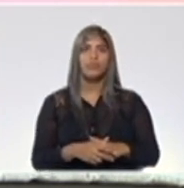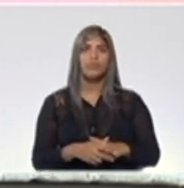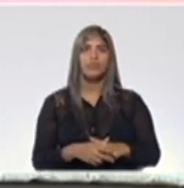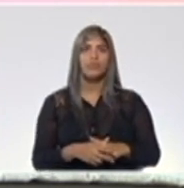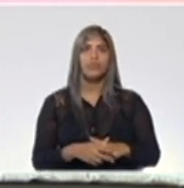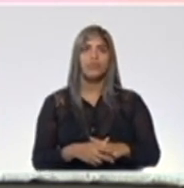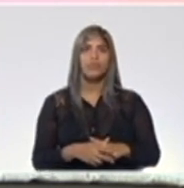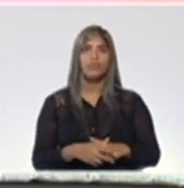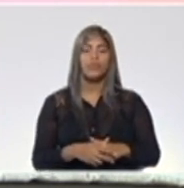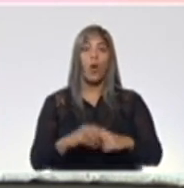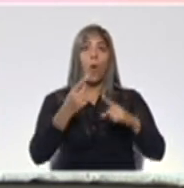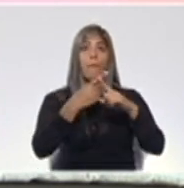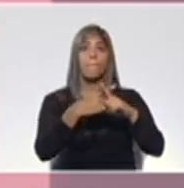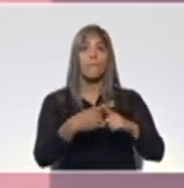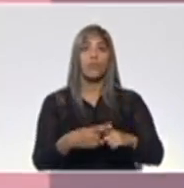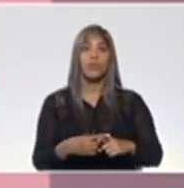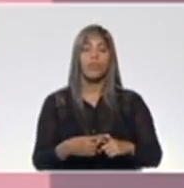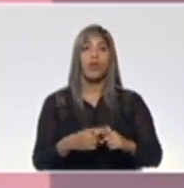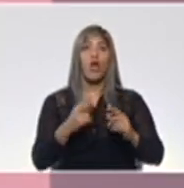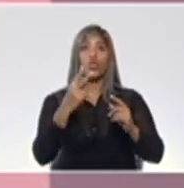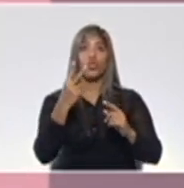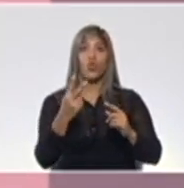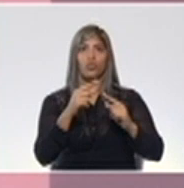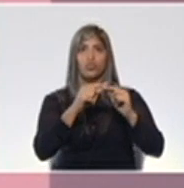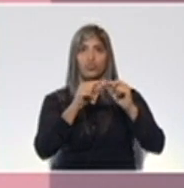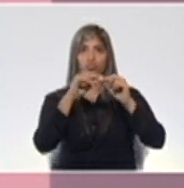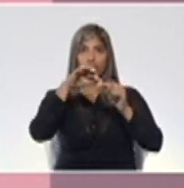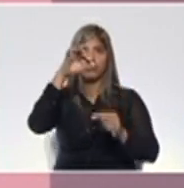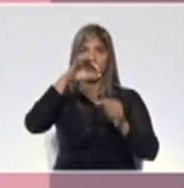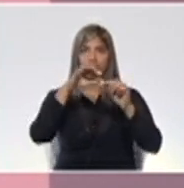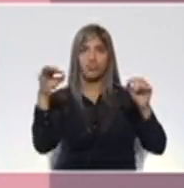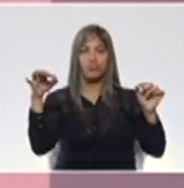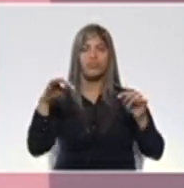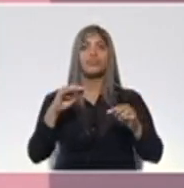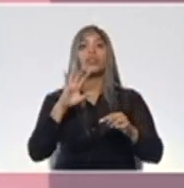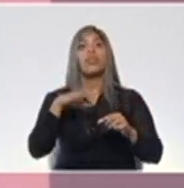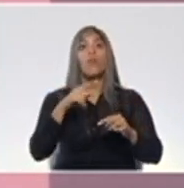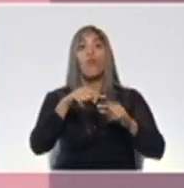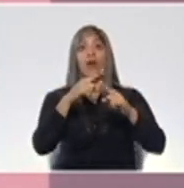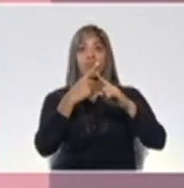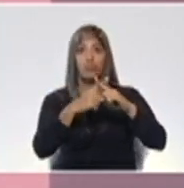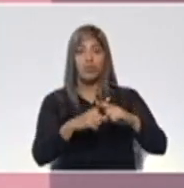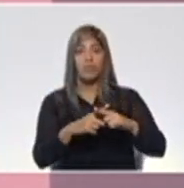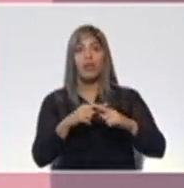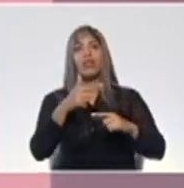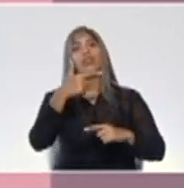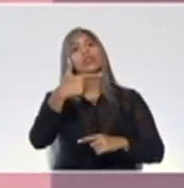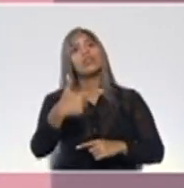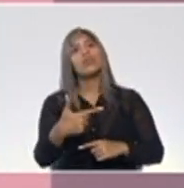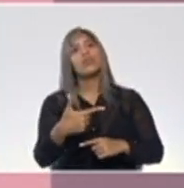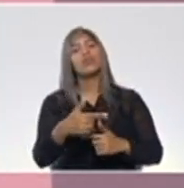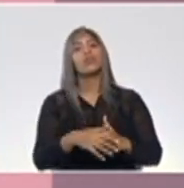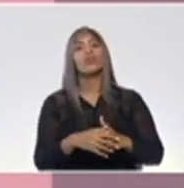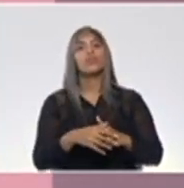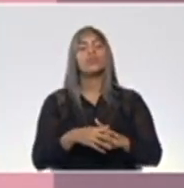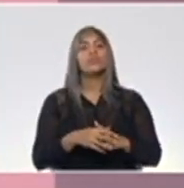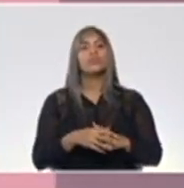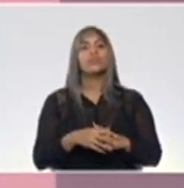decir, multiplicamos las dos diagonales y su producto lo dividimos